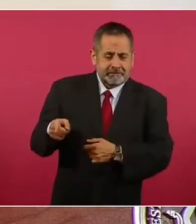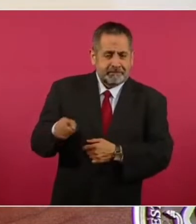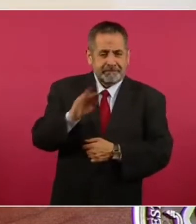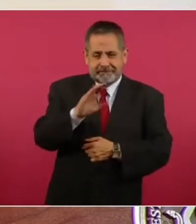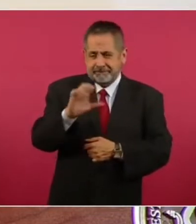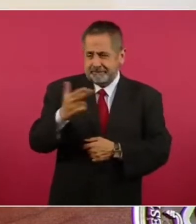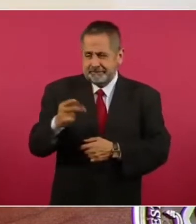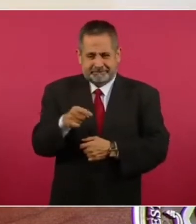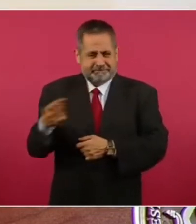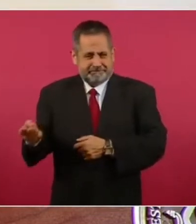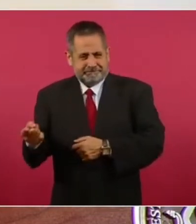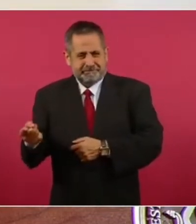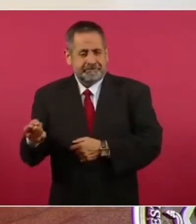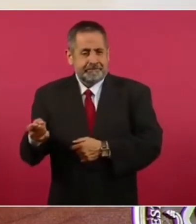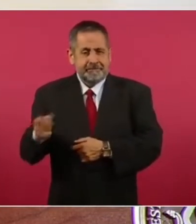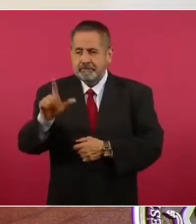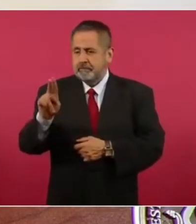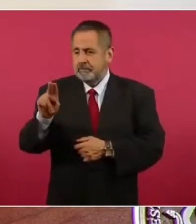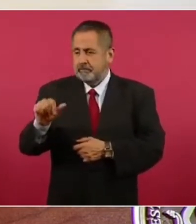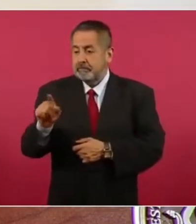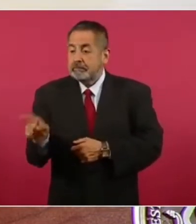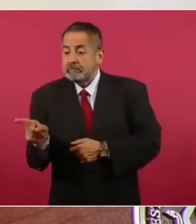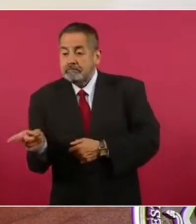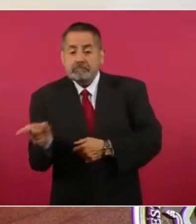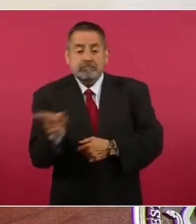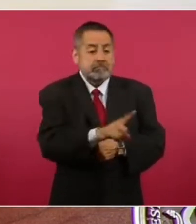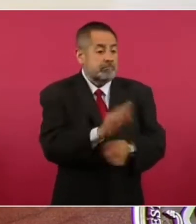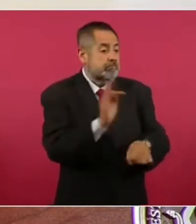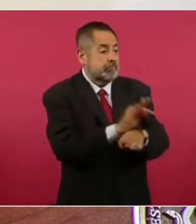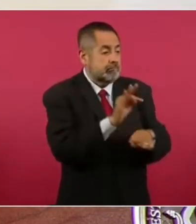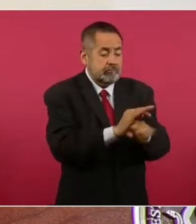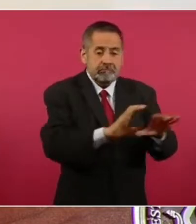Calderón era protector